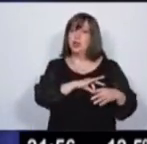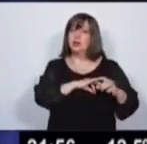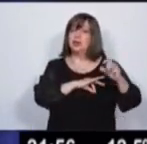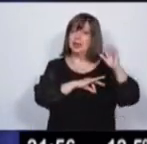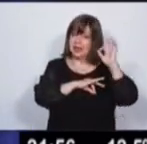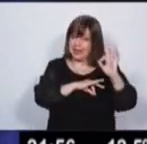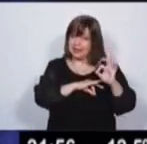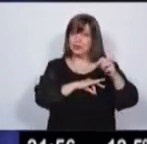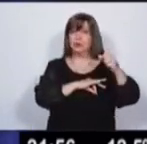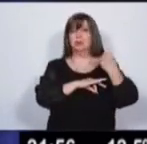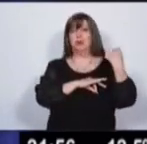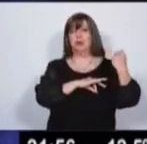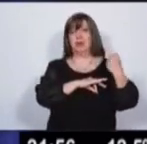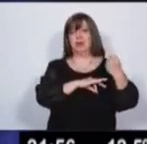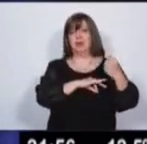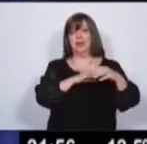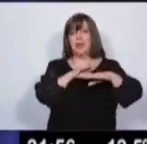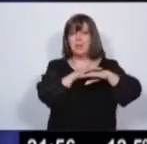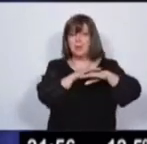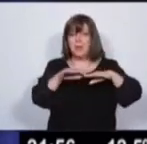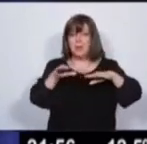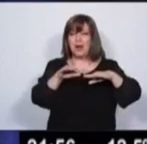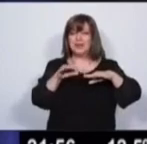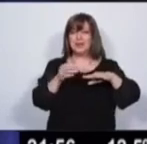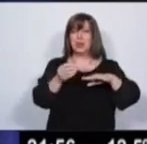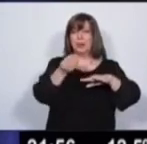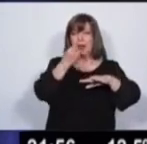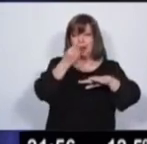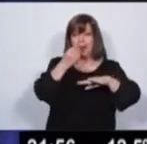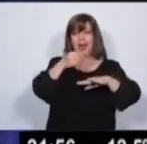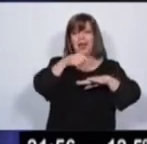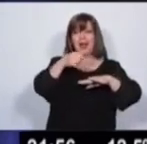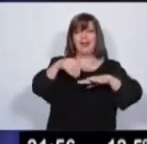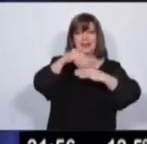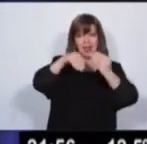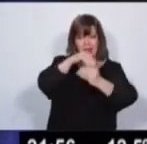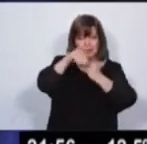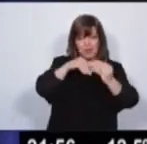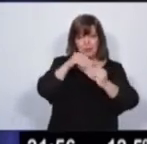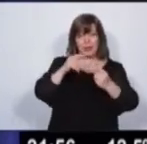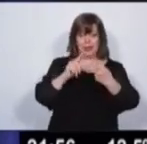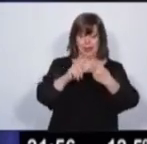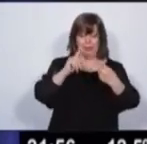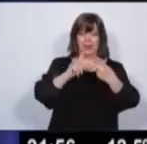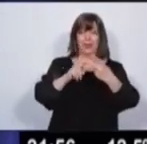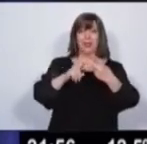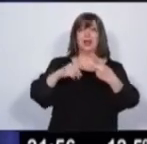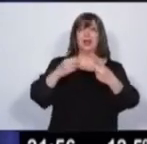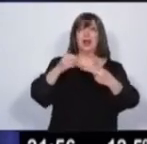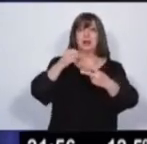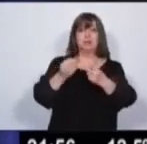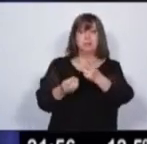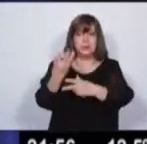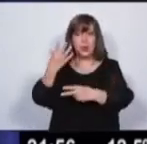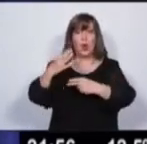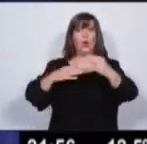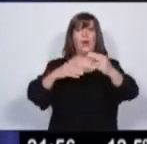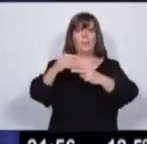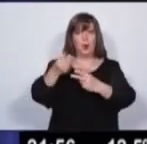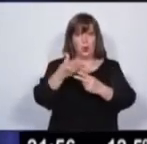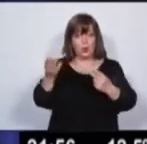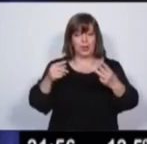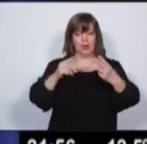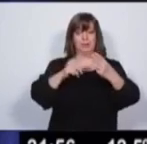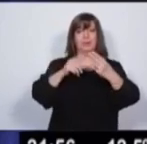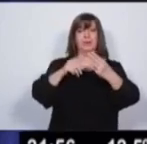de la canasta familiar impulsar la creación de nuevos puestos de trabajo con el desarrollo de la obra pública y la protección integral